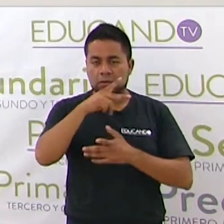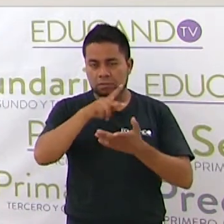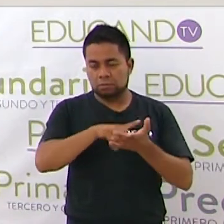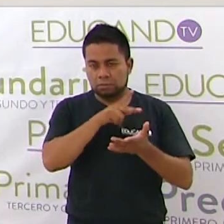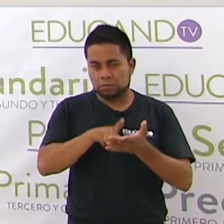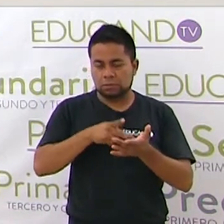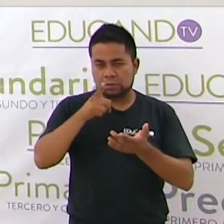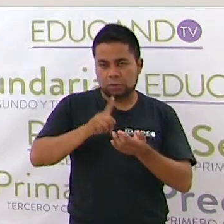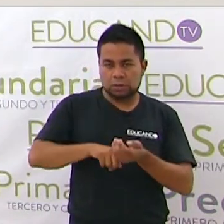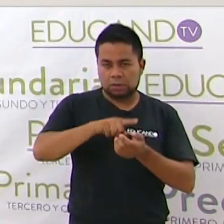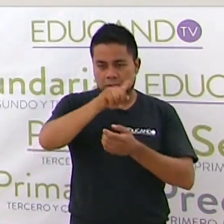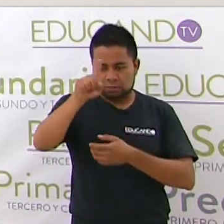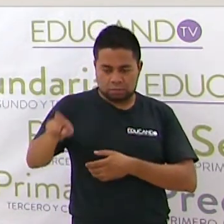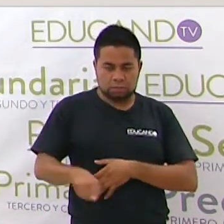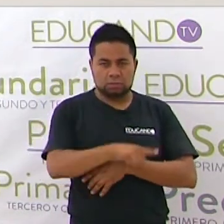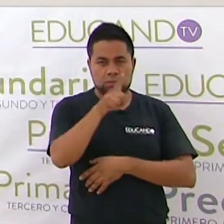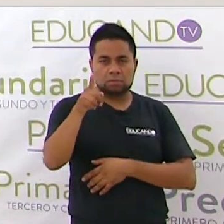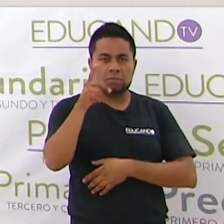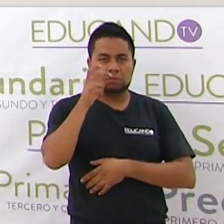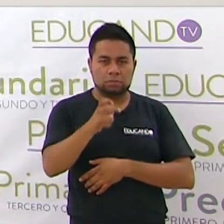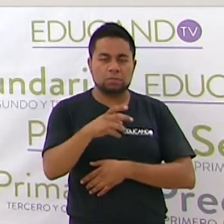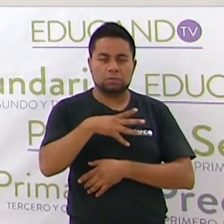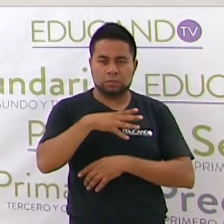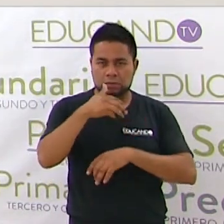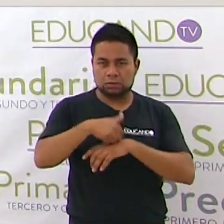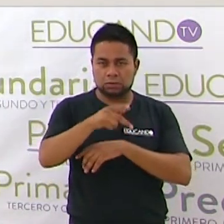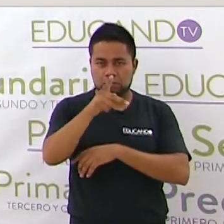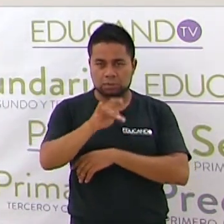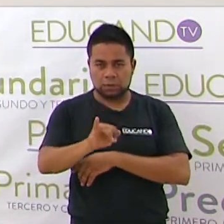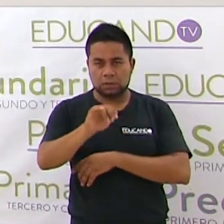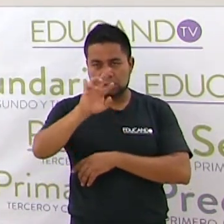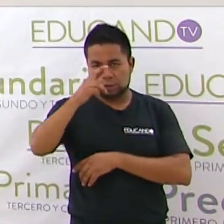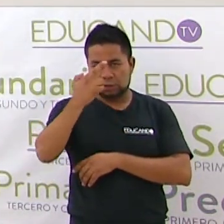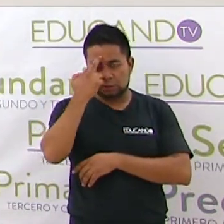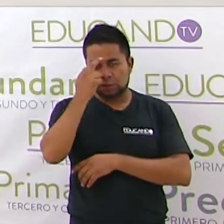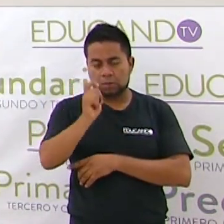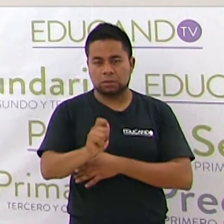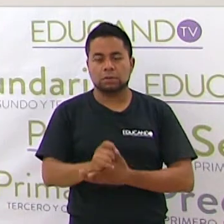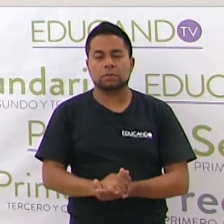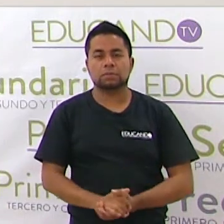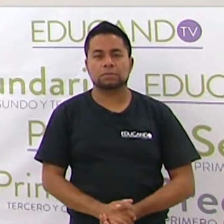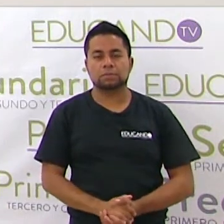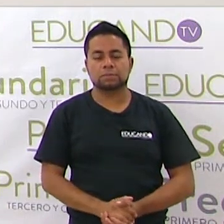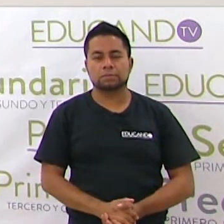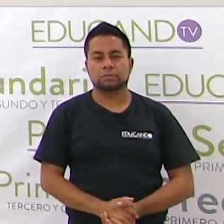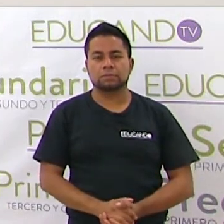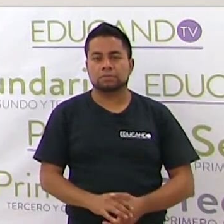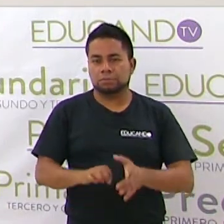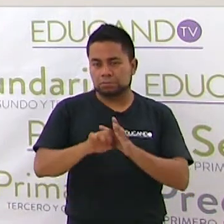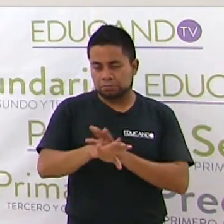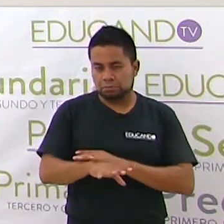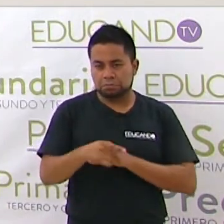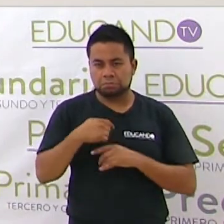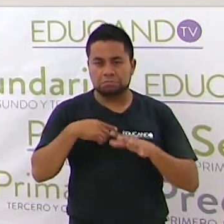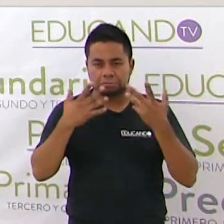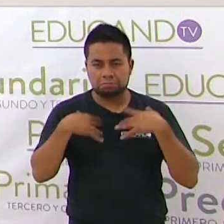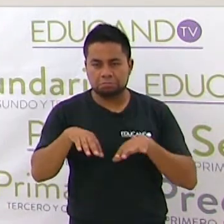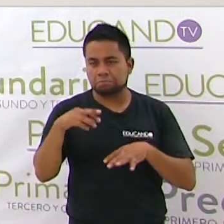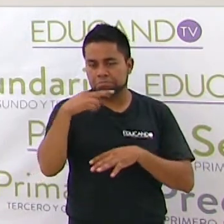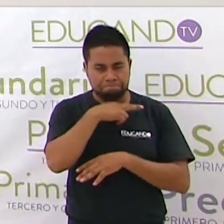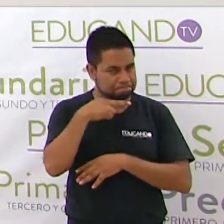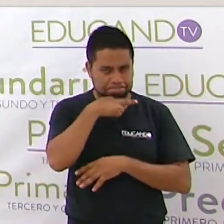veces en su circunferencia, y ese es el número pi. ¿Sí lo recuerdan? Vamos a recordarlo. Es decir, si tengo, voy a hacer aquí un